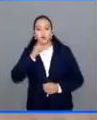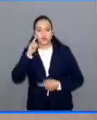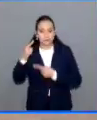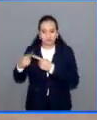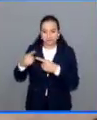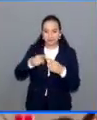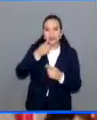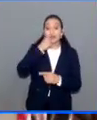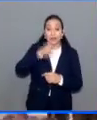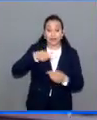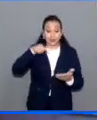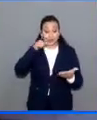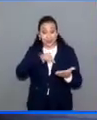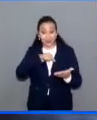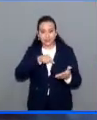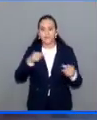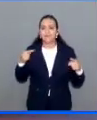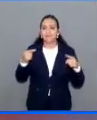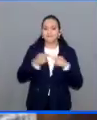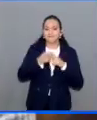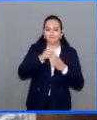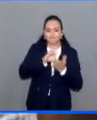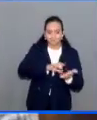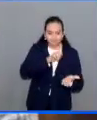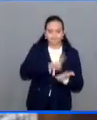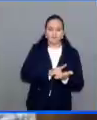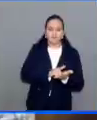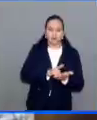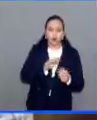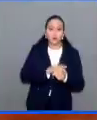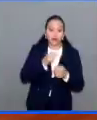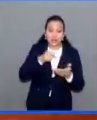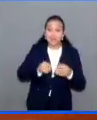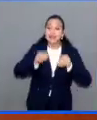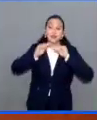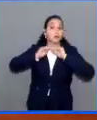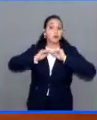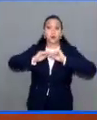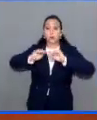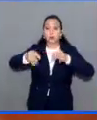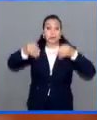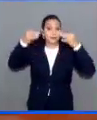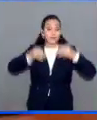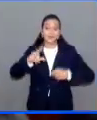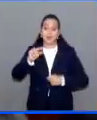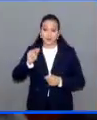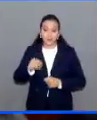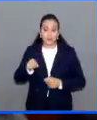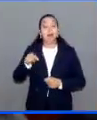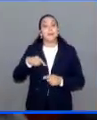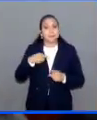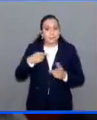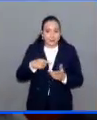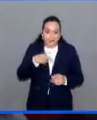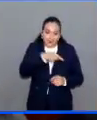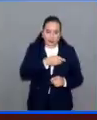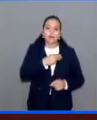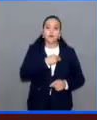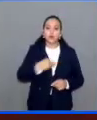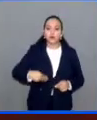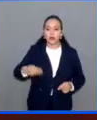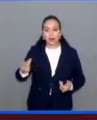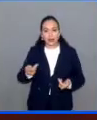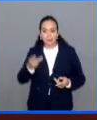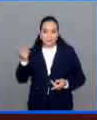es inconstitucional porque no fue publicado, además de que el ayuntamiento no fue consultado por el Congreso de Oaxaca